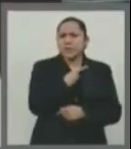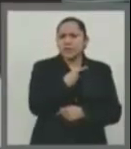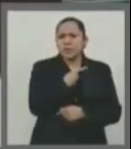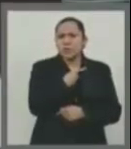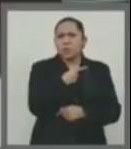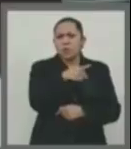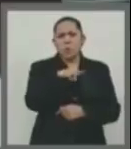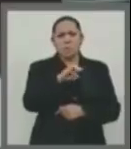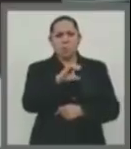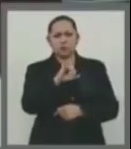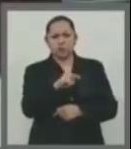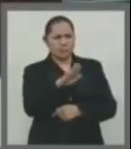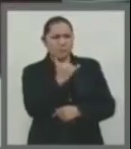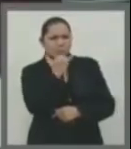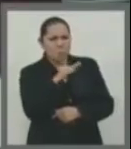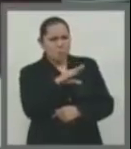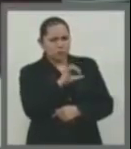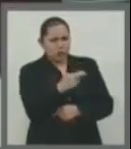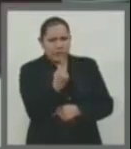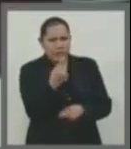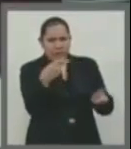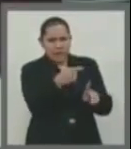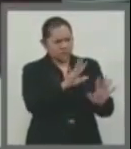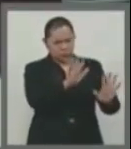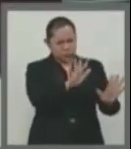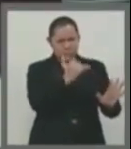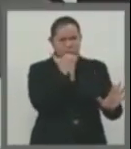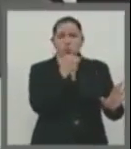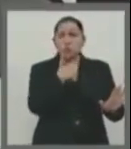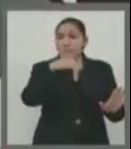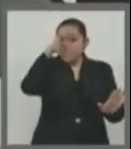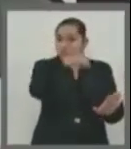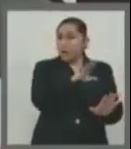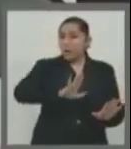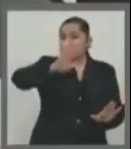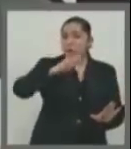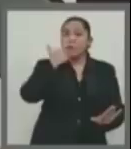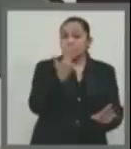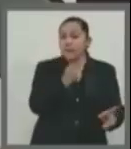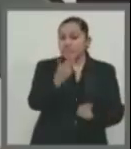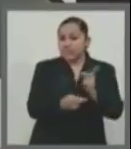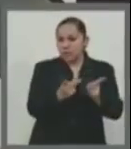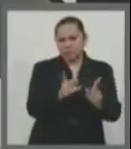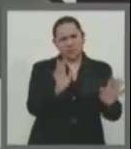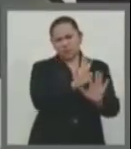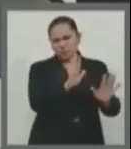Moción de que está... No se la admito esa, pensé que era interpelación. Al término de...